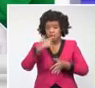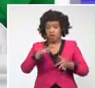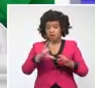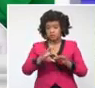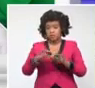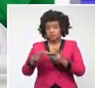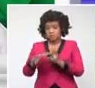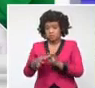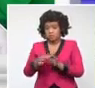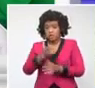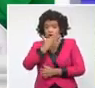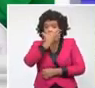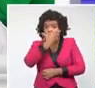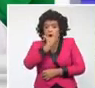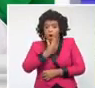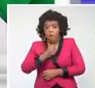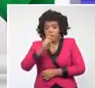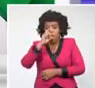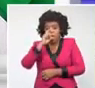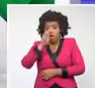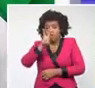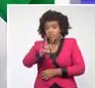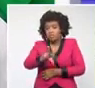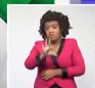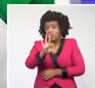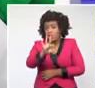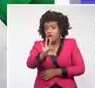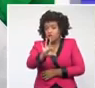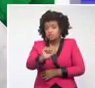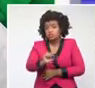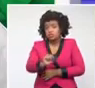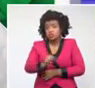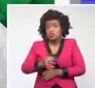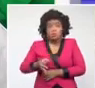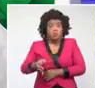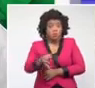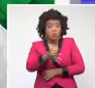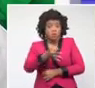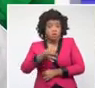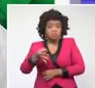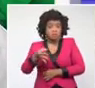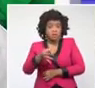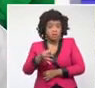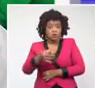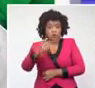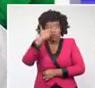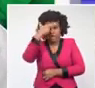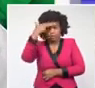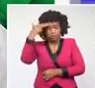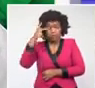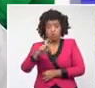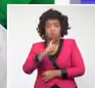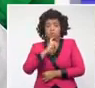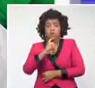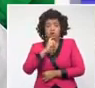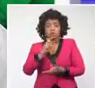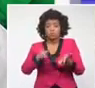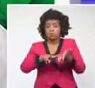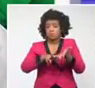una joven de 38 años de edad del municipio San Antonio de los Baños, en la provincia de